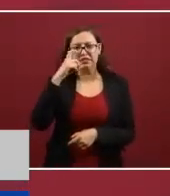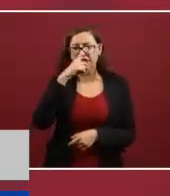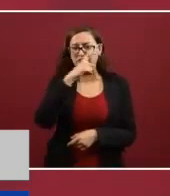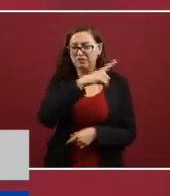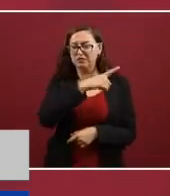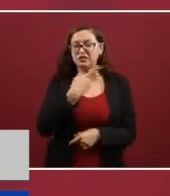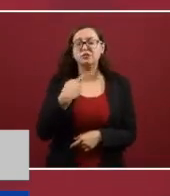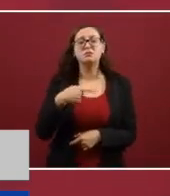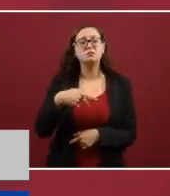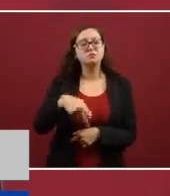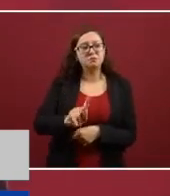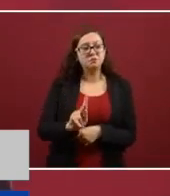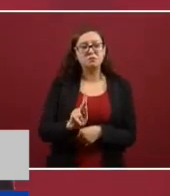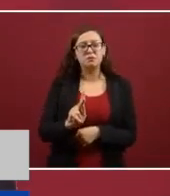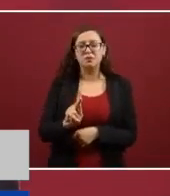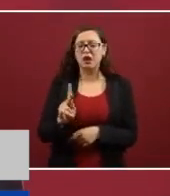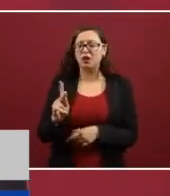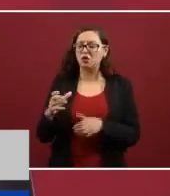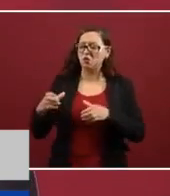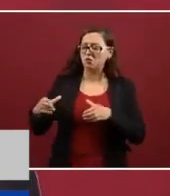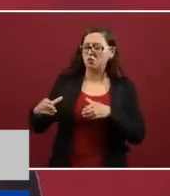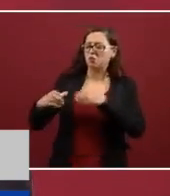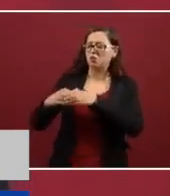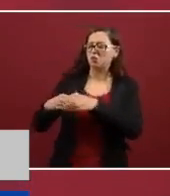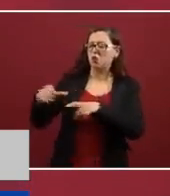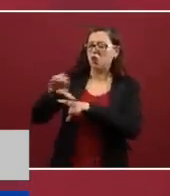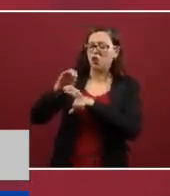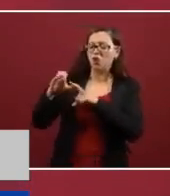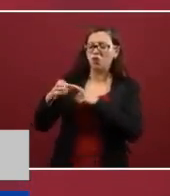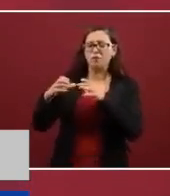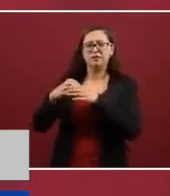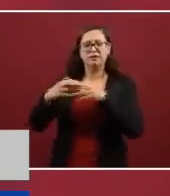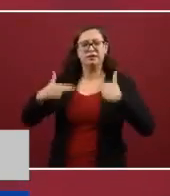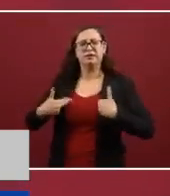abriendo paso a la libertad de expresión y el derecho a disentir de opositores.